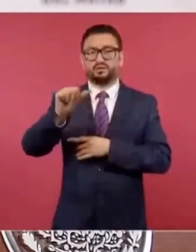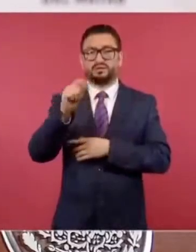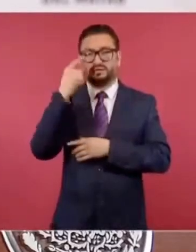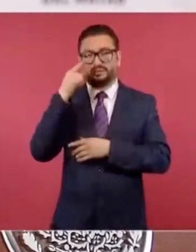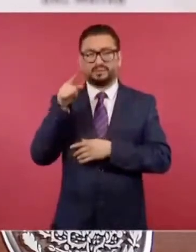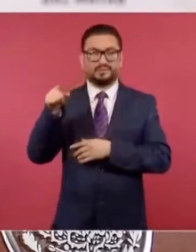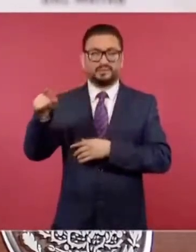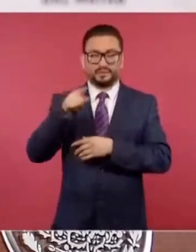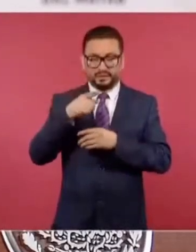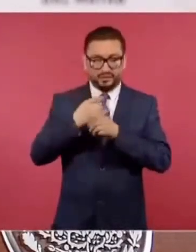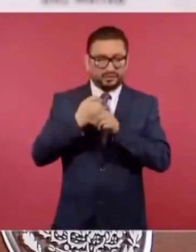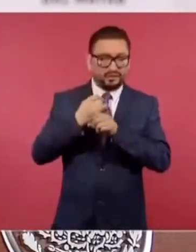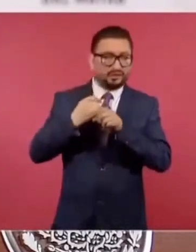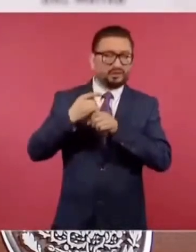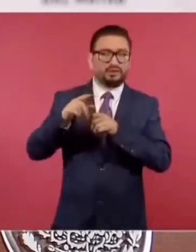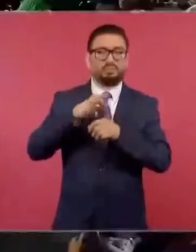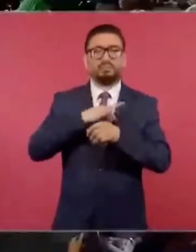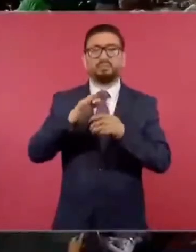toda la